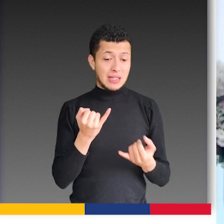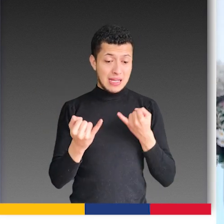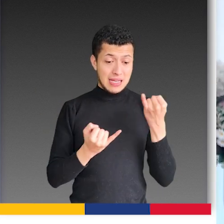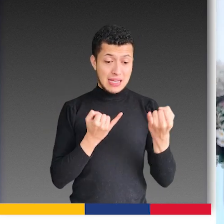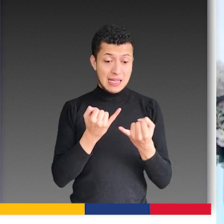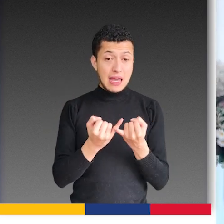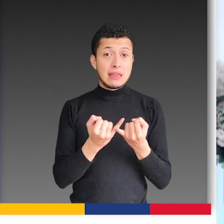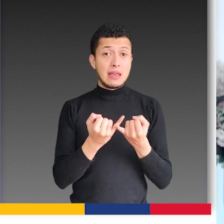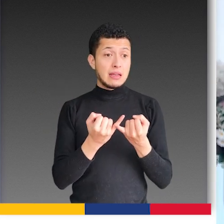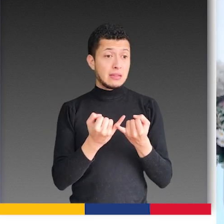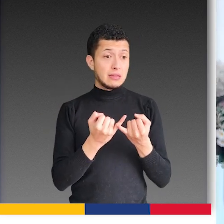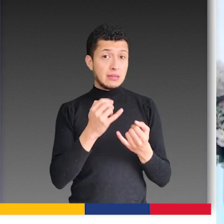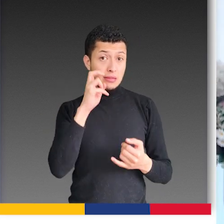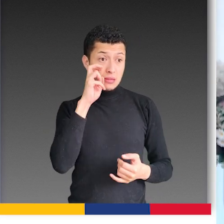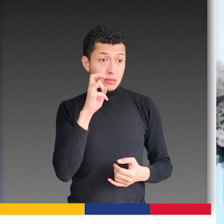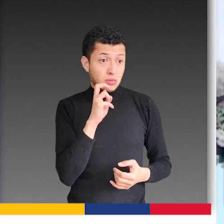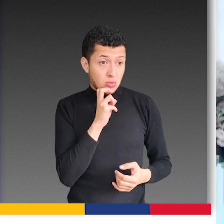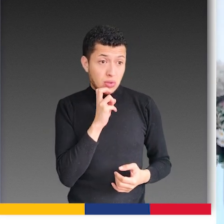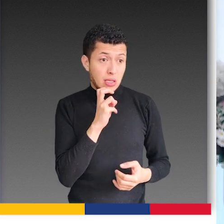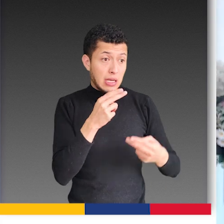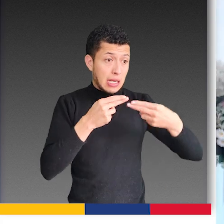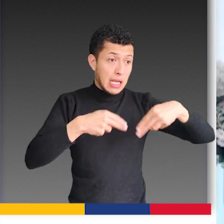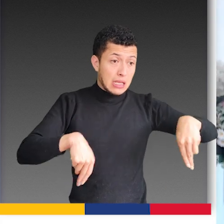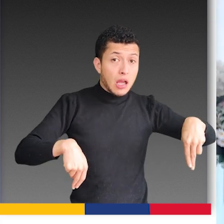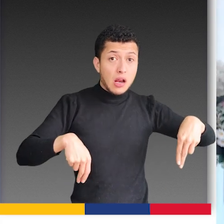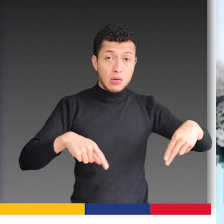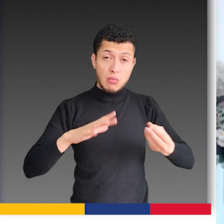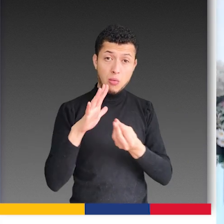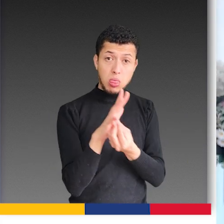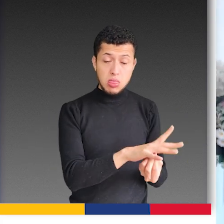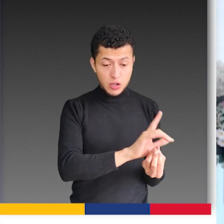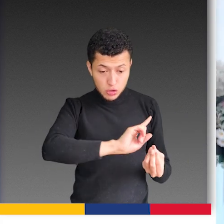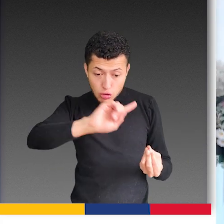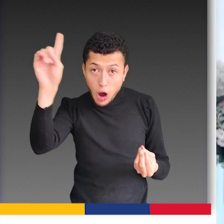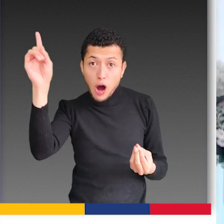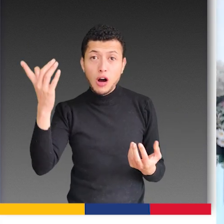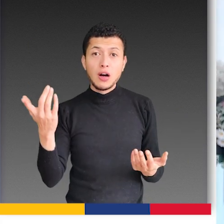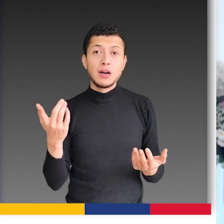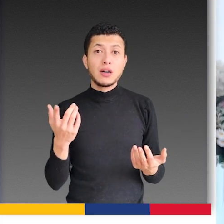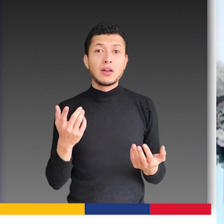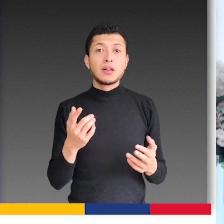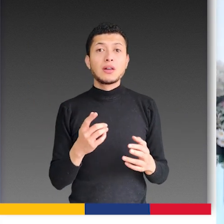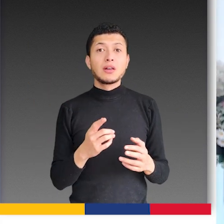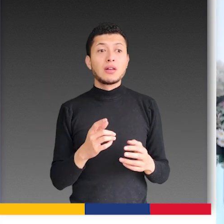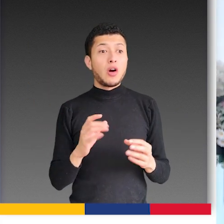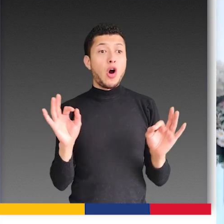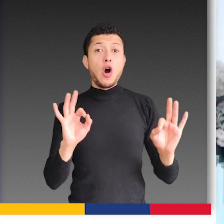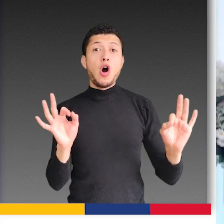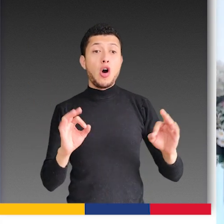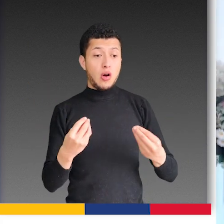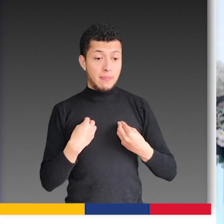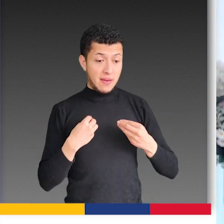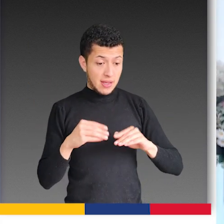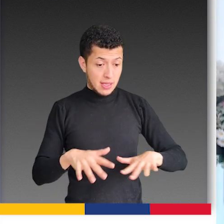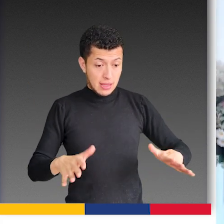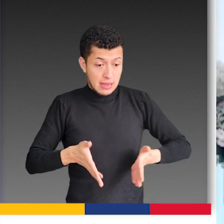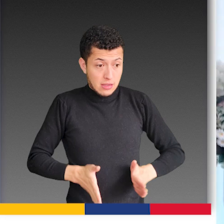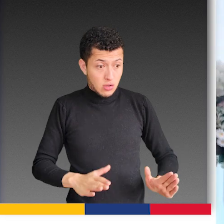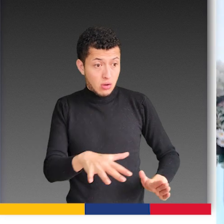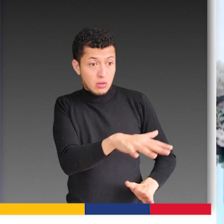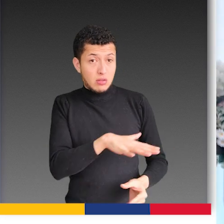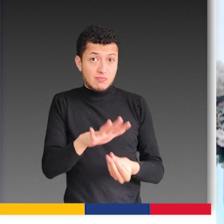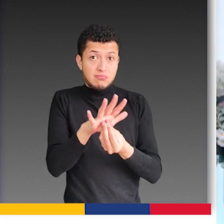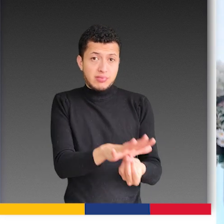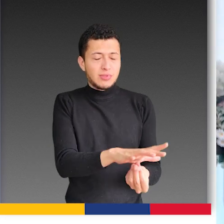el color de la piel, por nuestras identidades sexuales y de género o